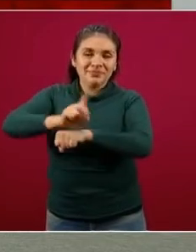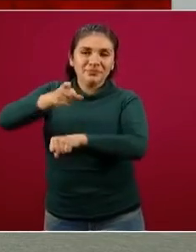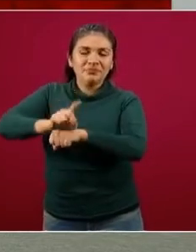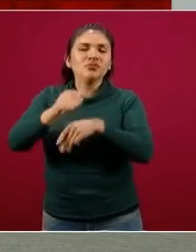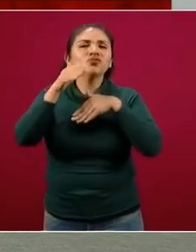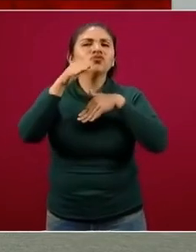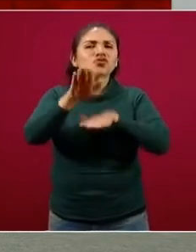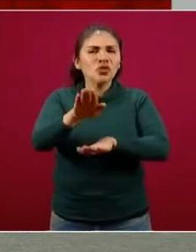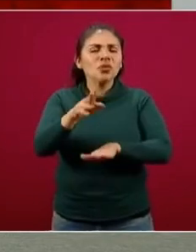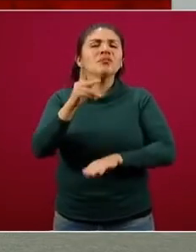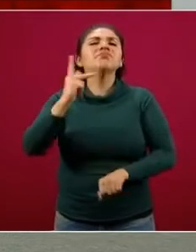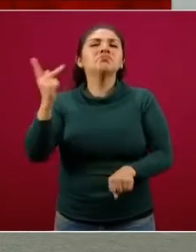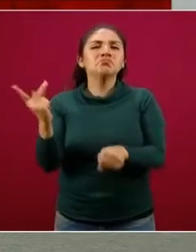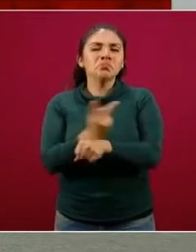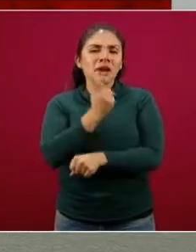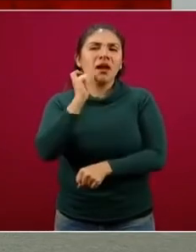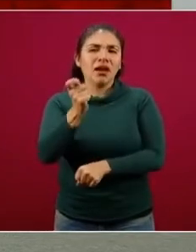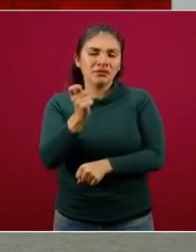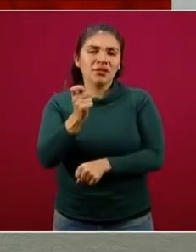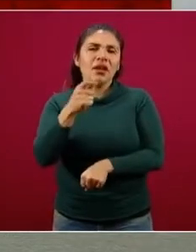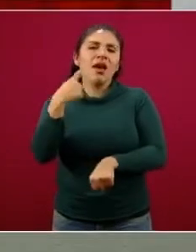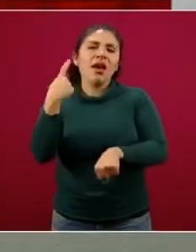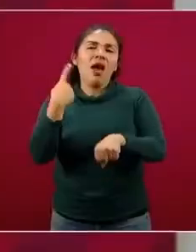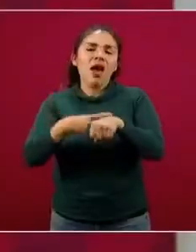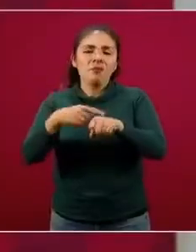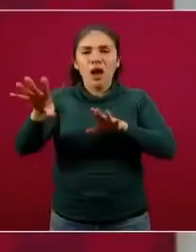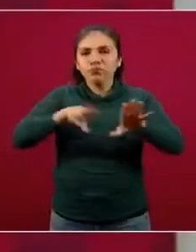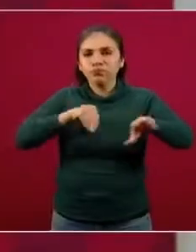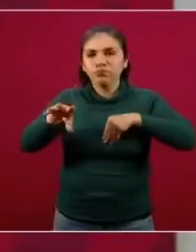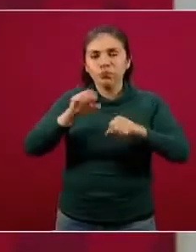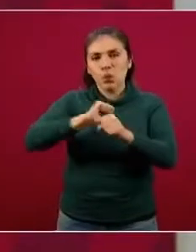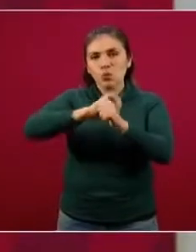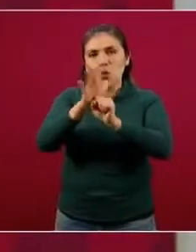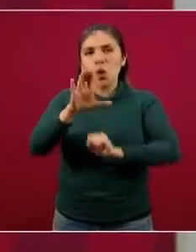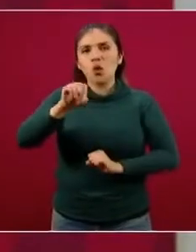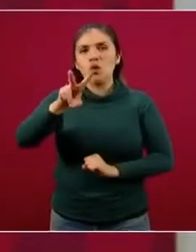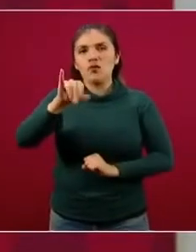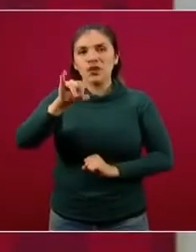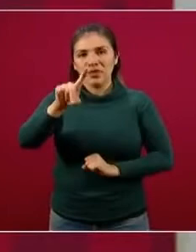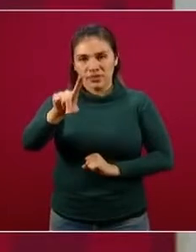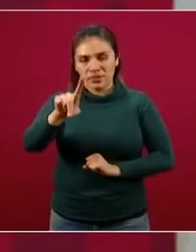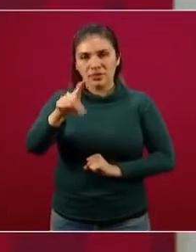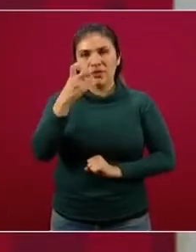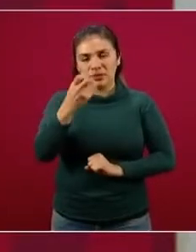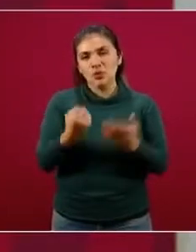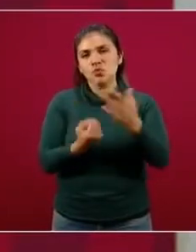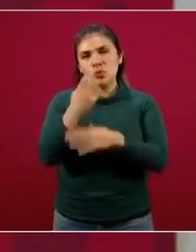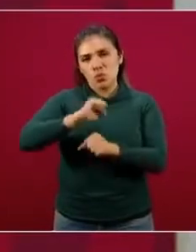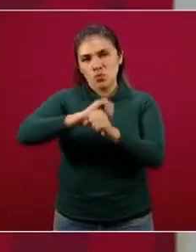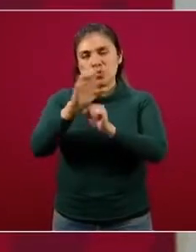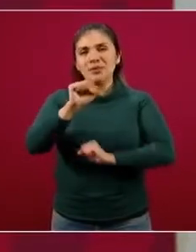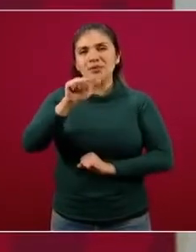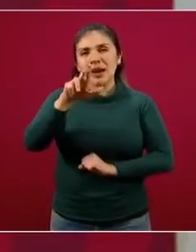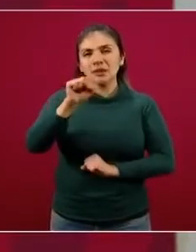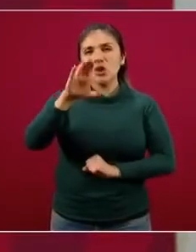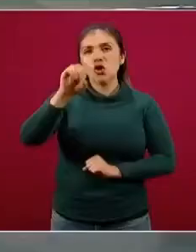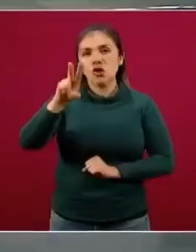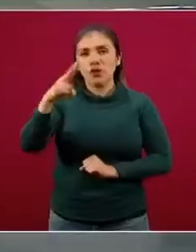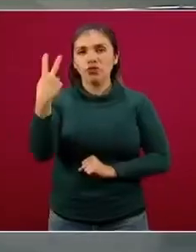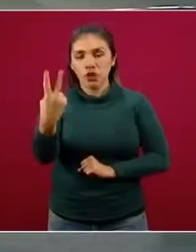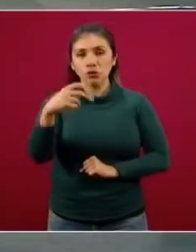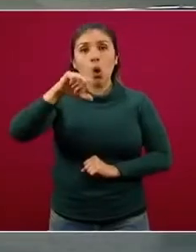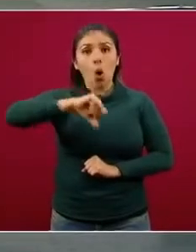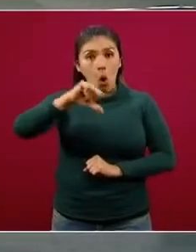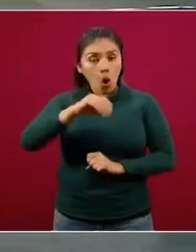la situación de la epidemia de COVID, la pandemia causada por el nuevo coronavirus SARS-CoV-2. Hoy nos